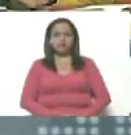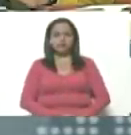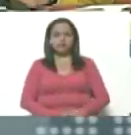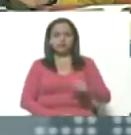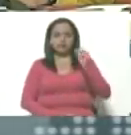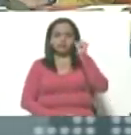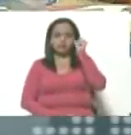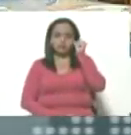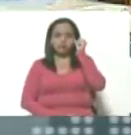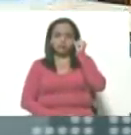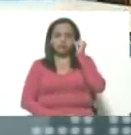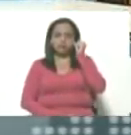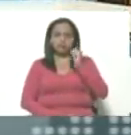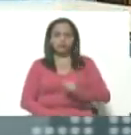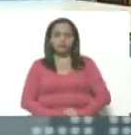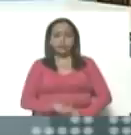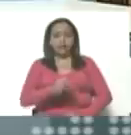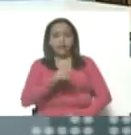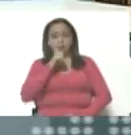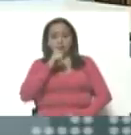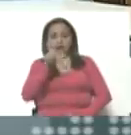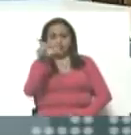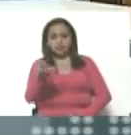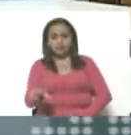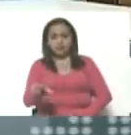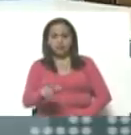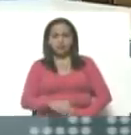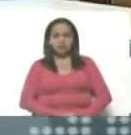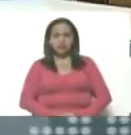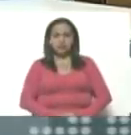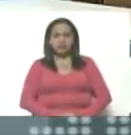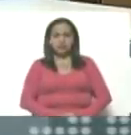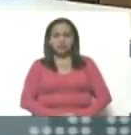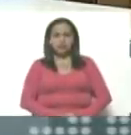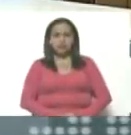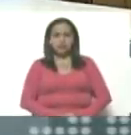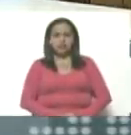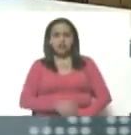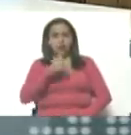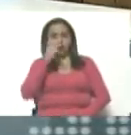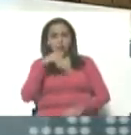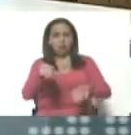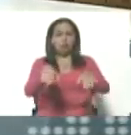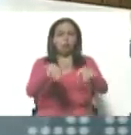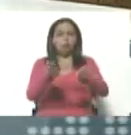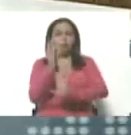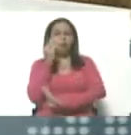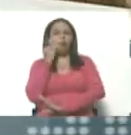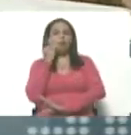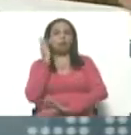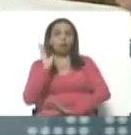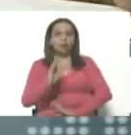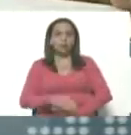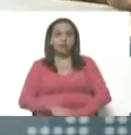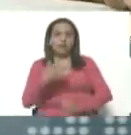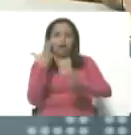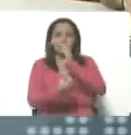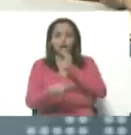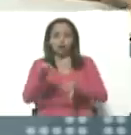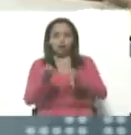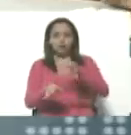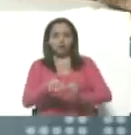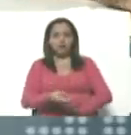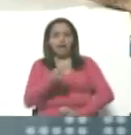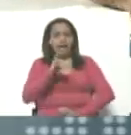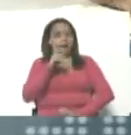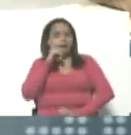Y deja muy mal parado al bodrio, al Frankenstein, al bobolongo, al prófugo de la justicia, lo